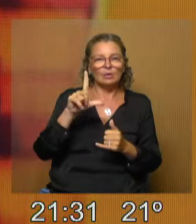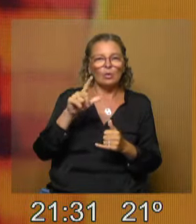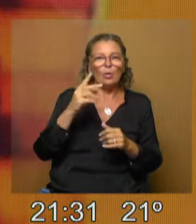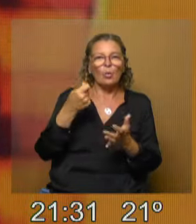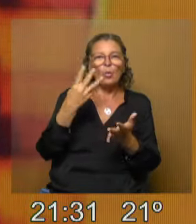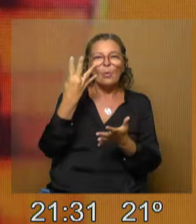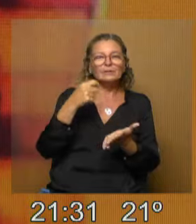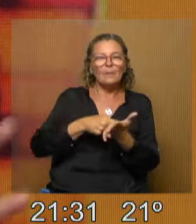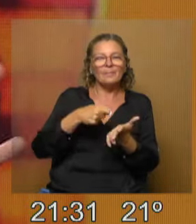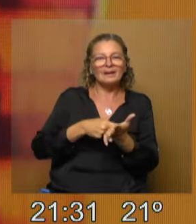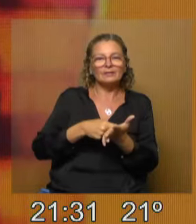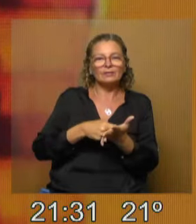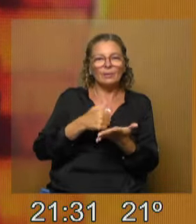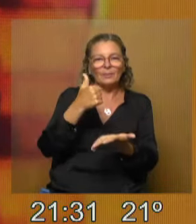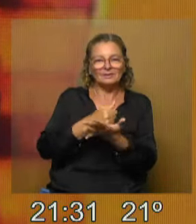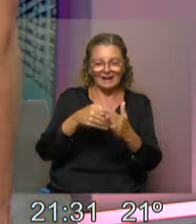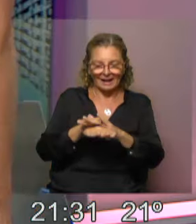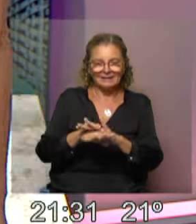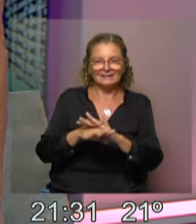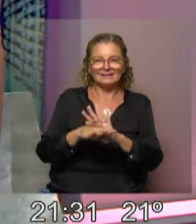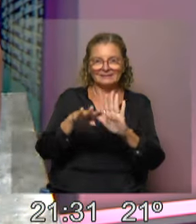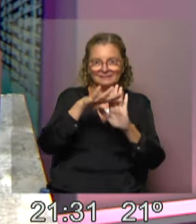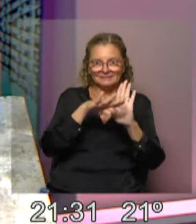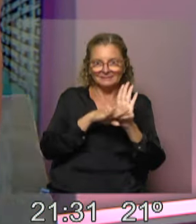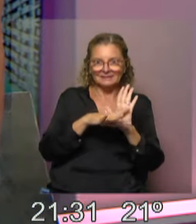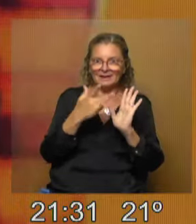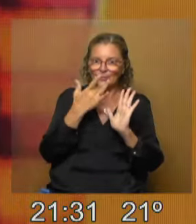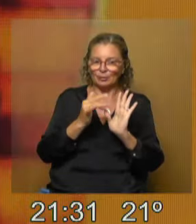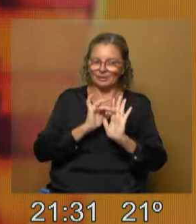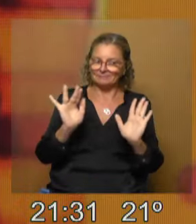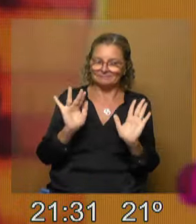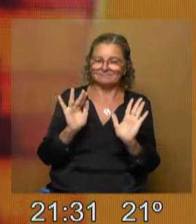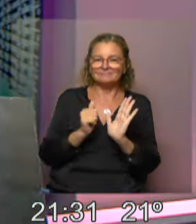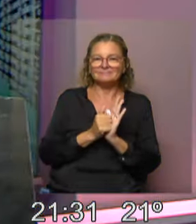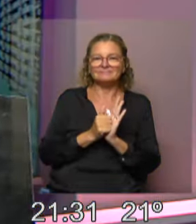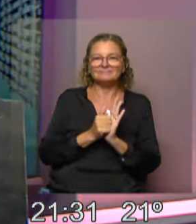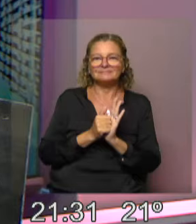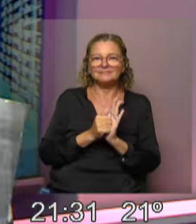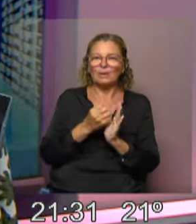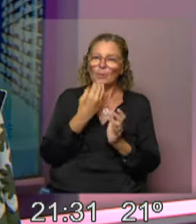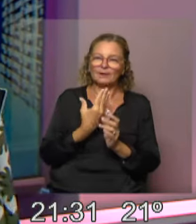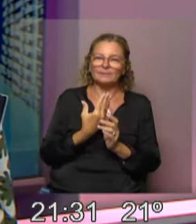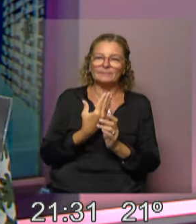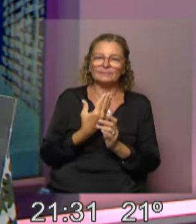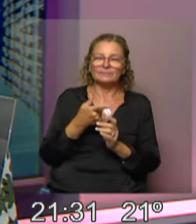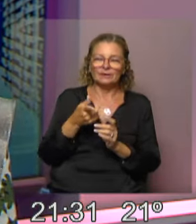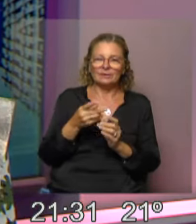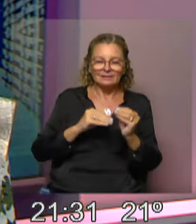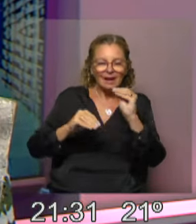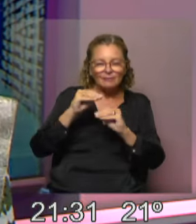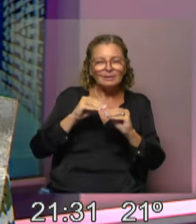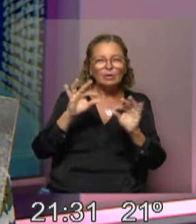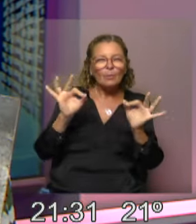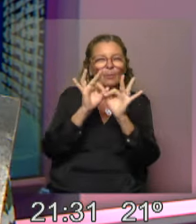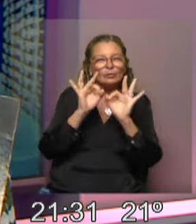propina. Y bueno, vamos a estar ahí nosotros. Claro, ahí. Una grilla impresionante. Sí, espectacular. Qué bueno. Bueno, ¿y están armando otros